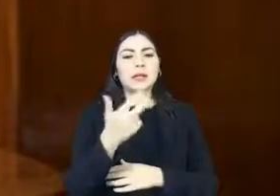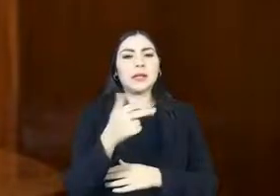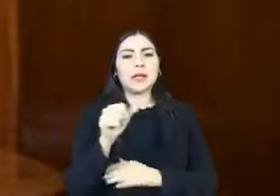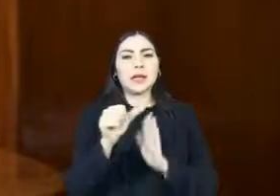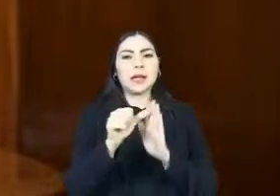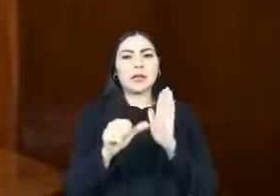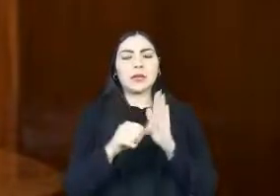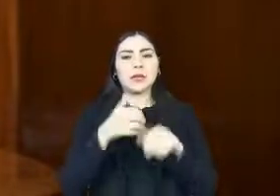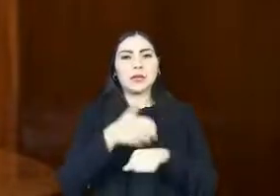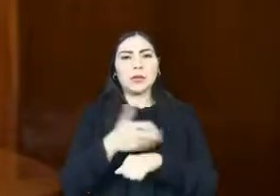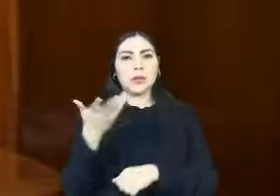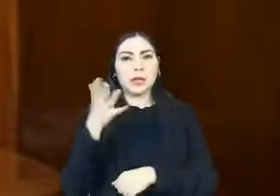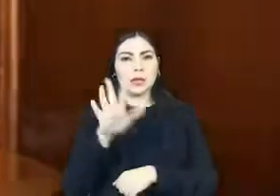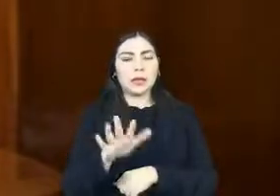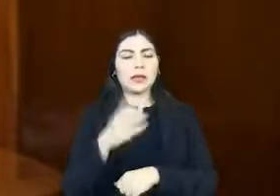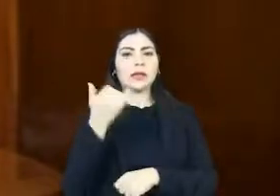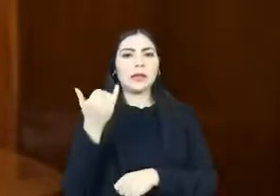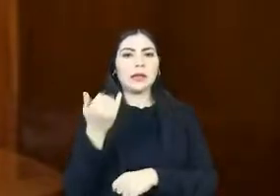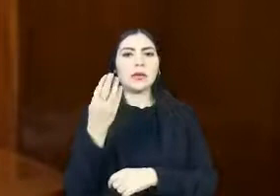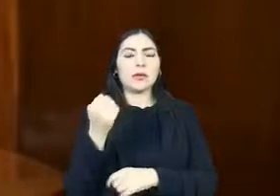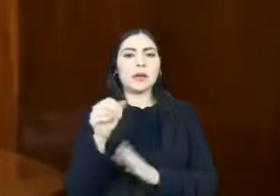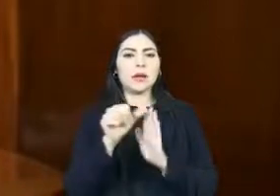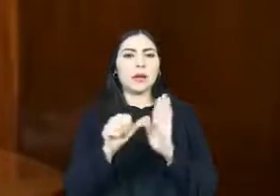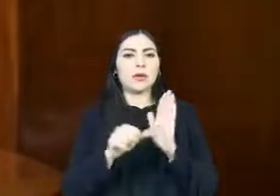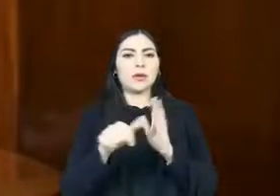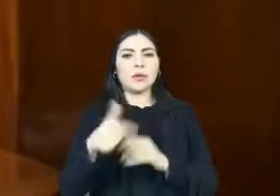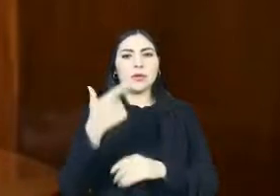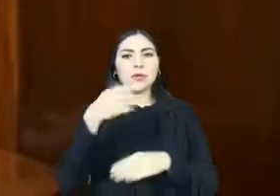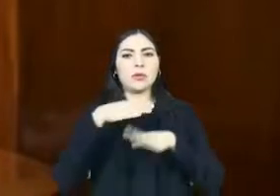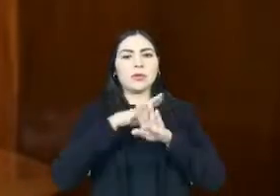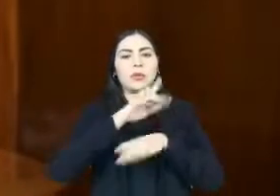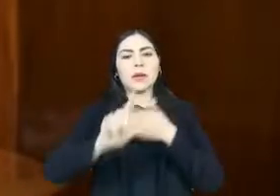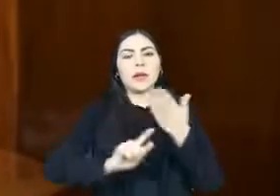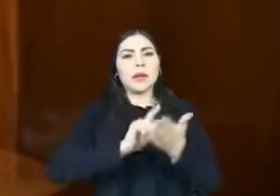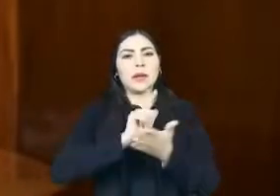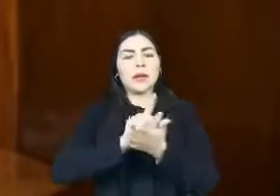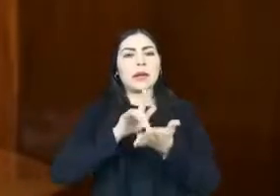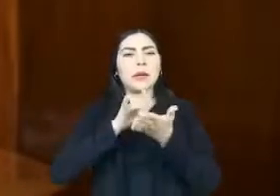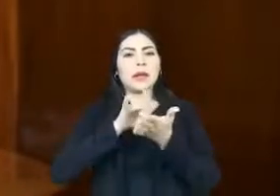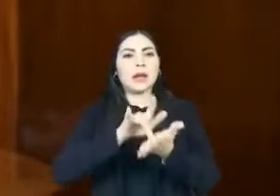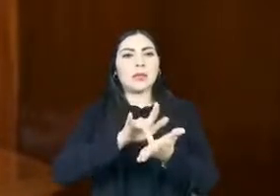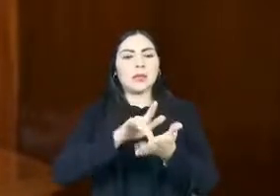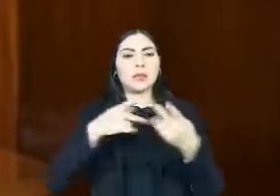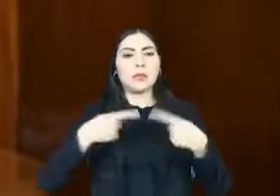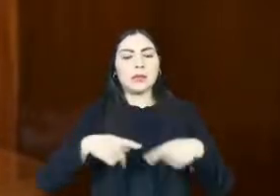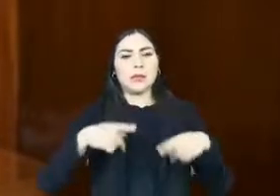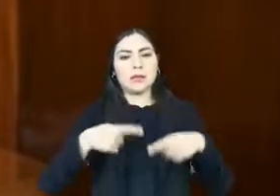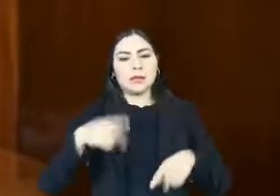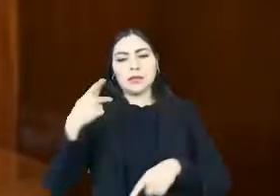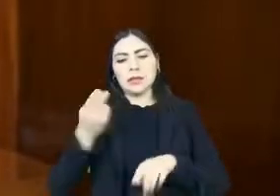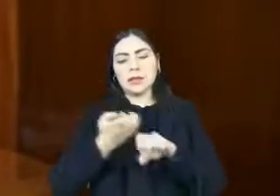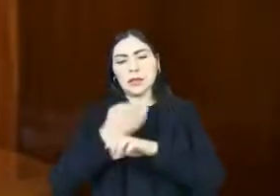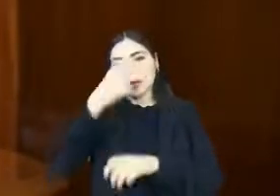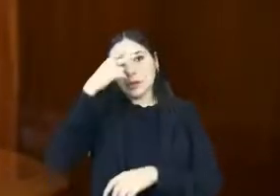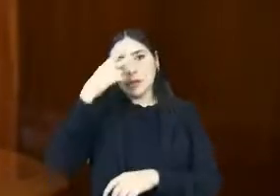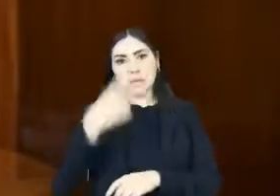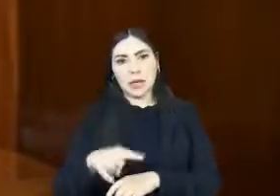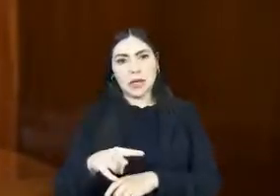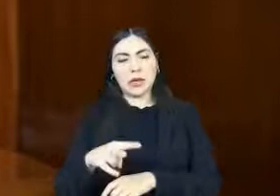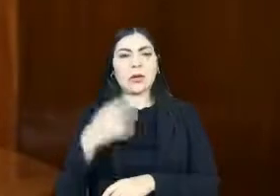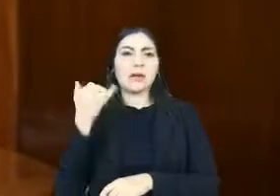artículo 10 y 9 del artículo 12 de la ley de asistencia social del Estado de México y municipios